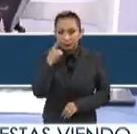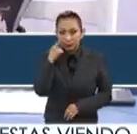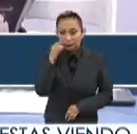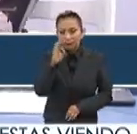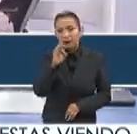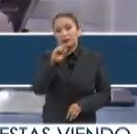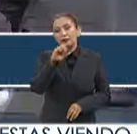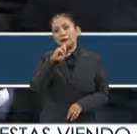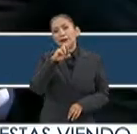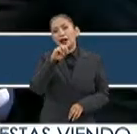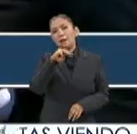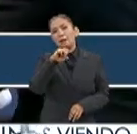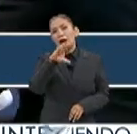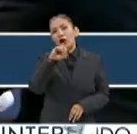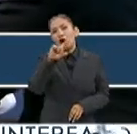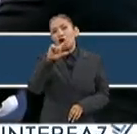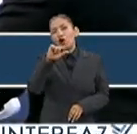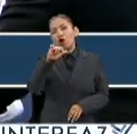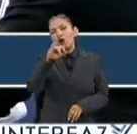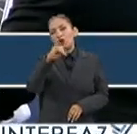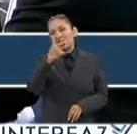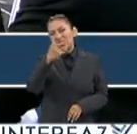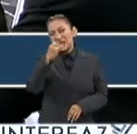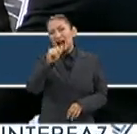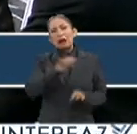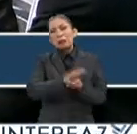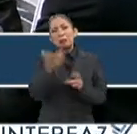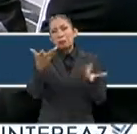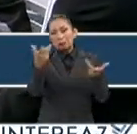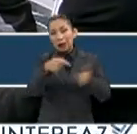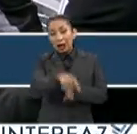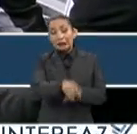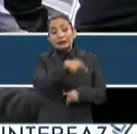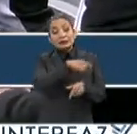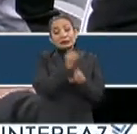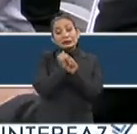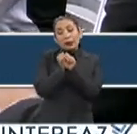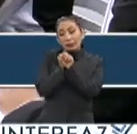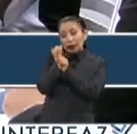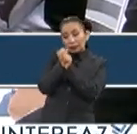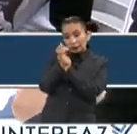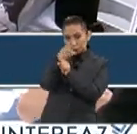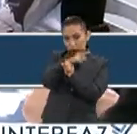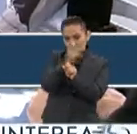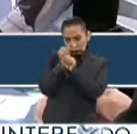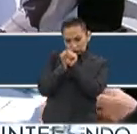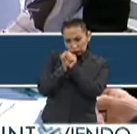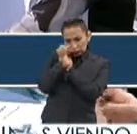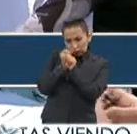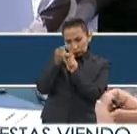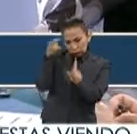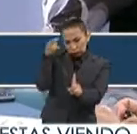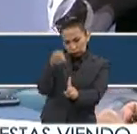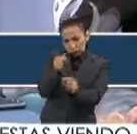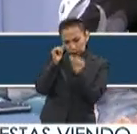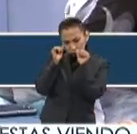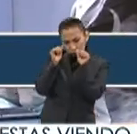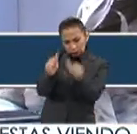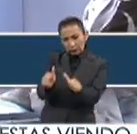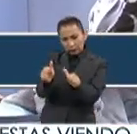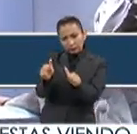la farmacología básicamente lo que hace es el estudio, enfocar su estudio, su